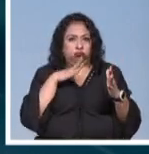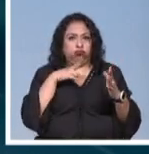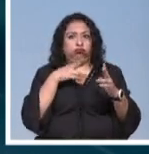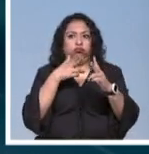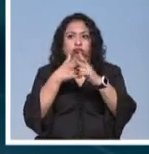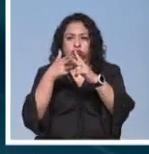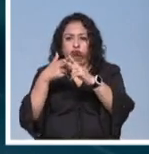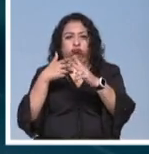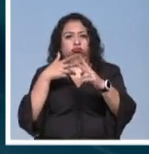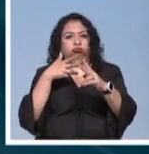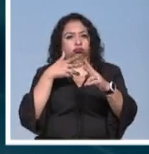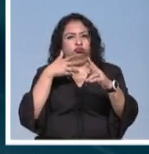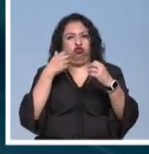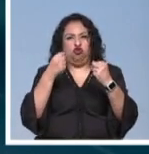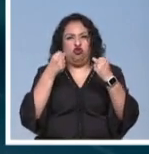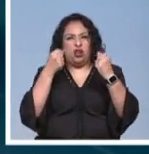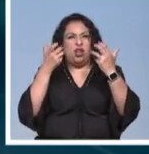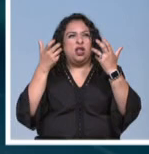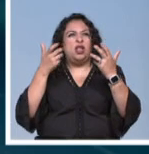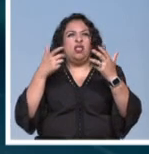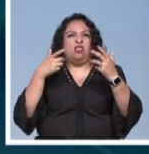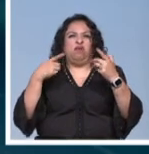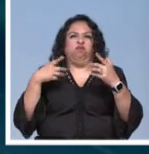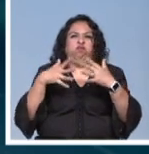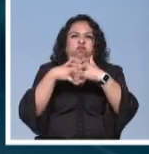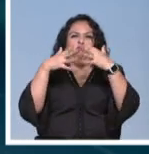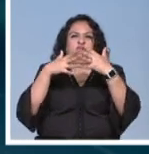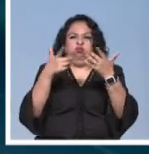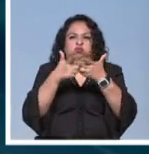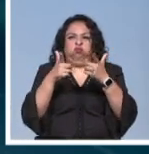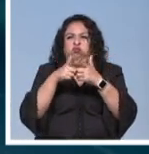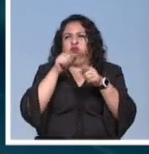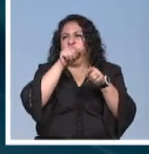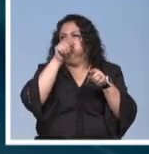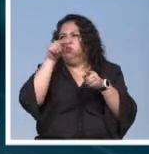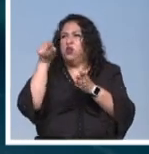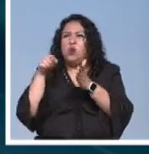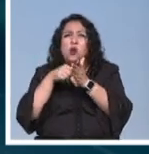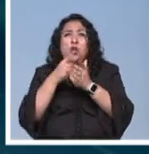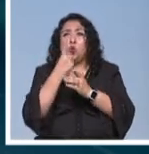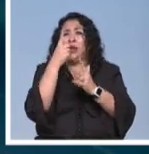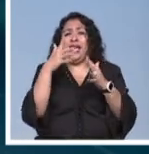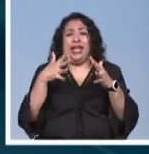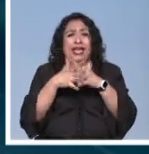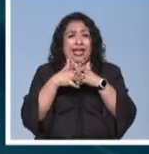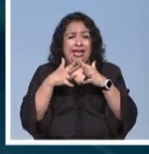genocidios, de que hay matanzas, de que hay luchas étnicas en todos lados. Es decir, que no hay una guerra